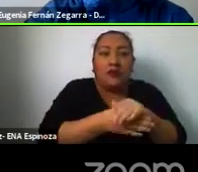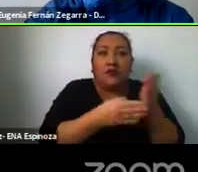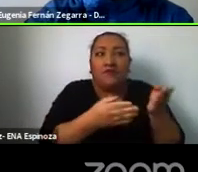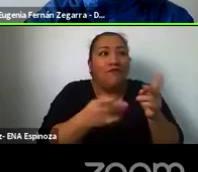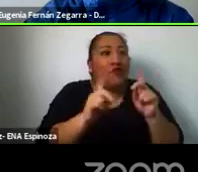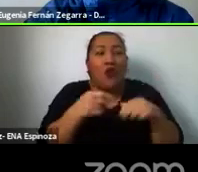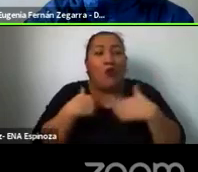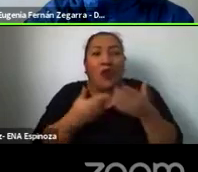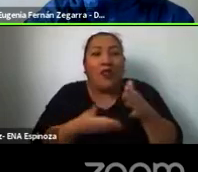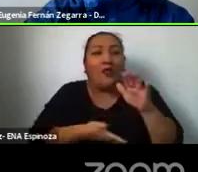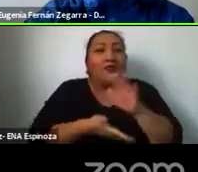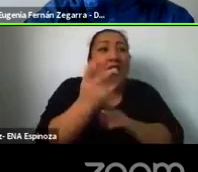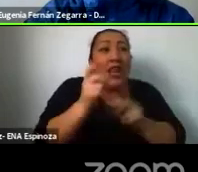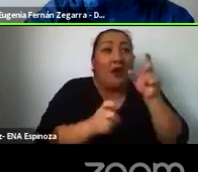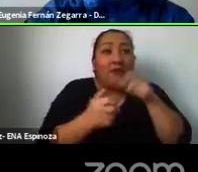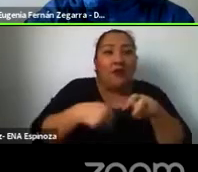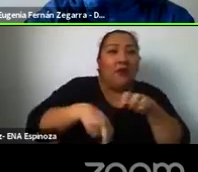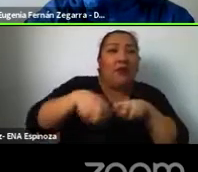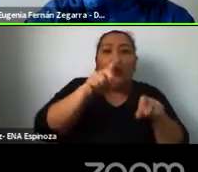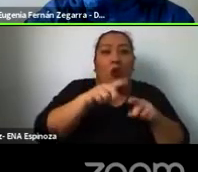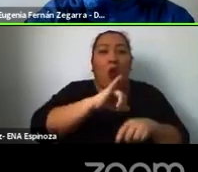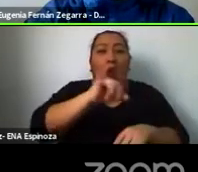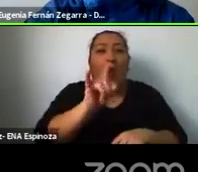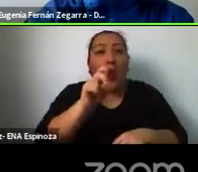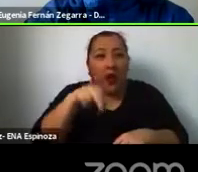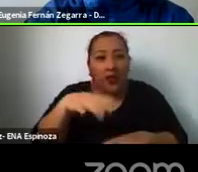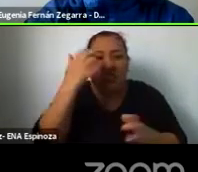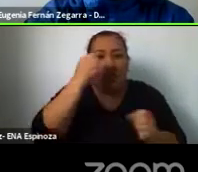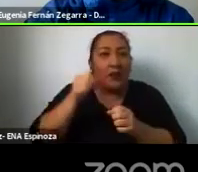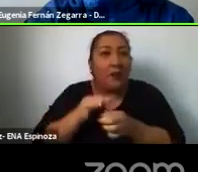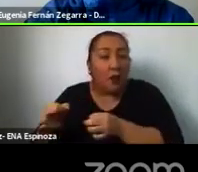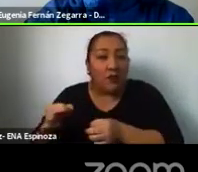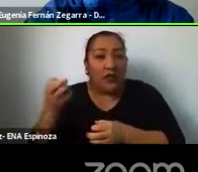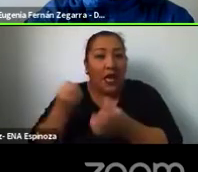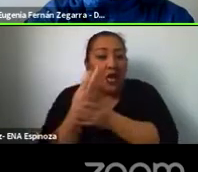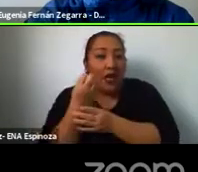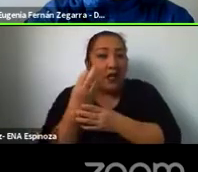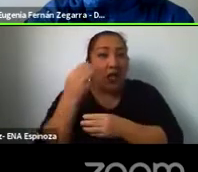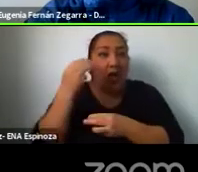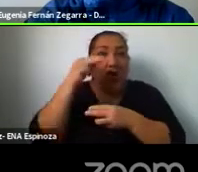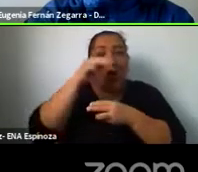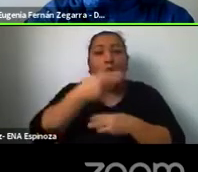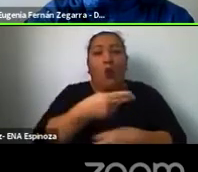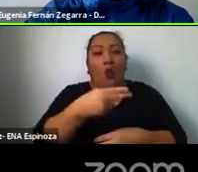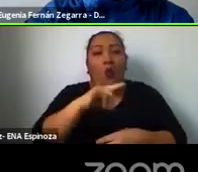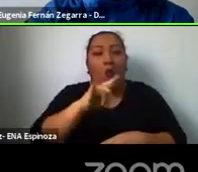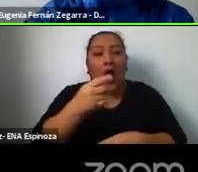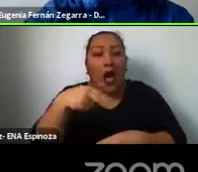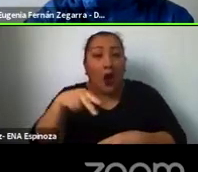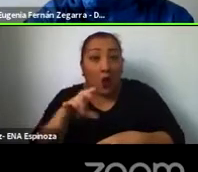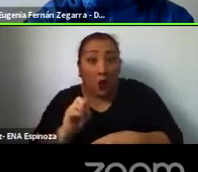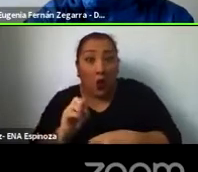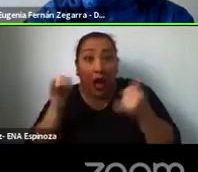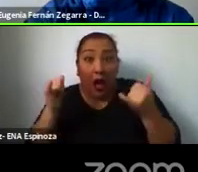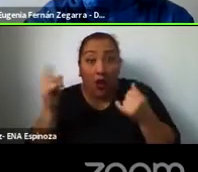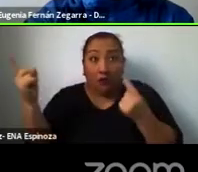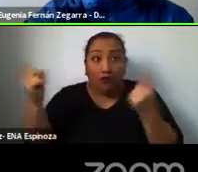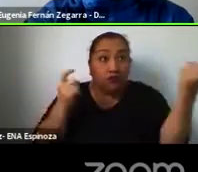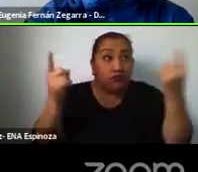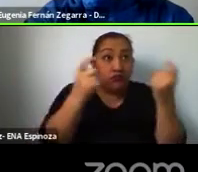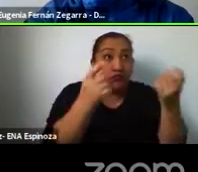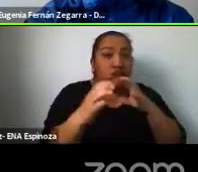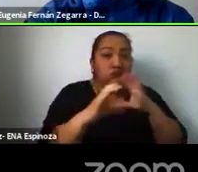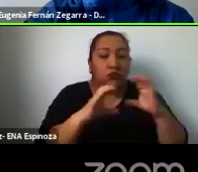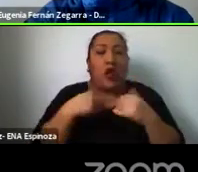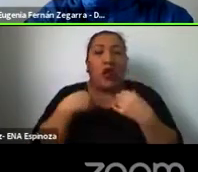derecho a la circulación. Junín, San Martín, Arequipa y Huánuco nos acompañan el día de hoy. Cedo el uso de